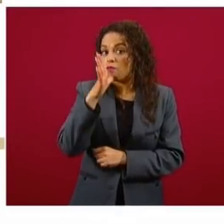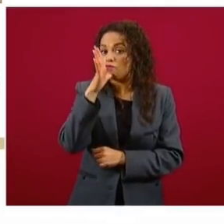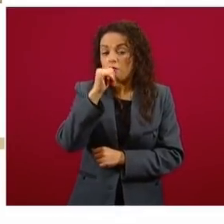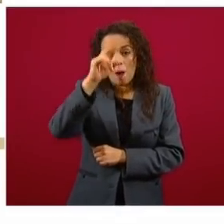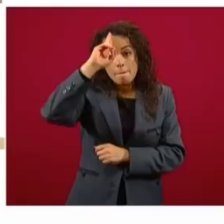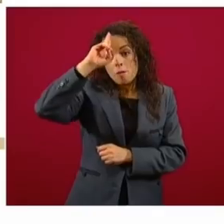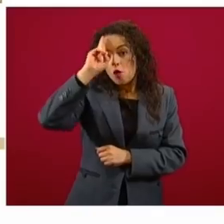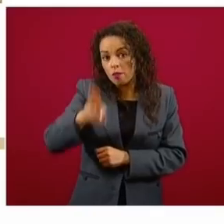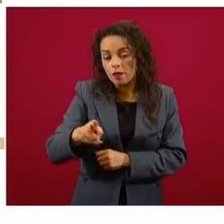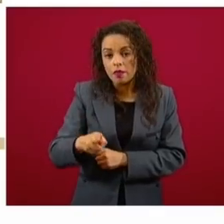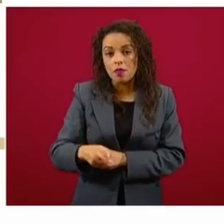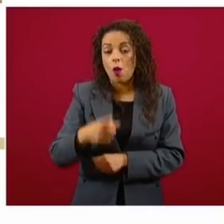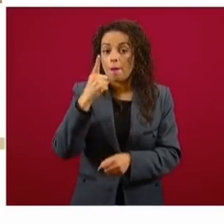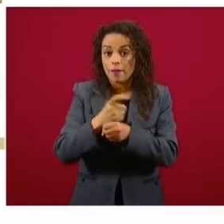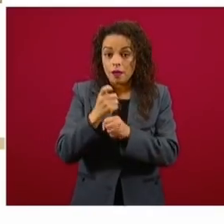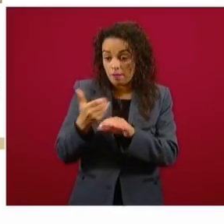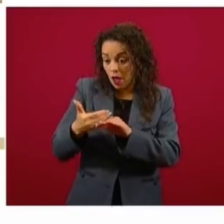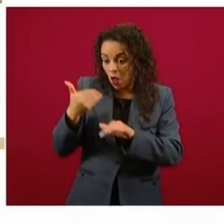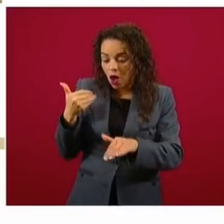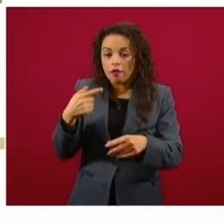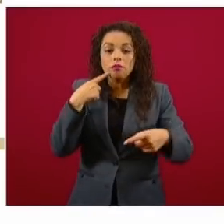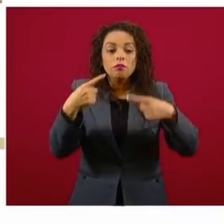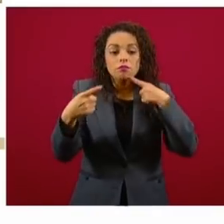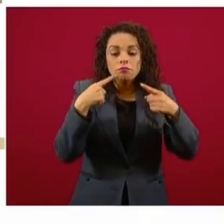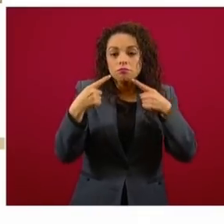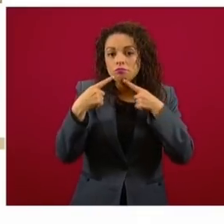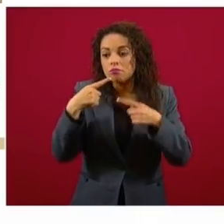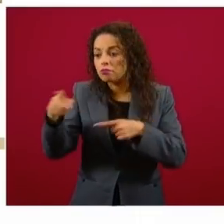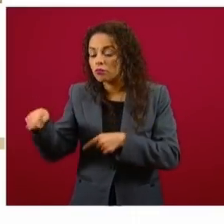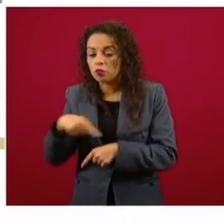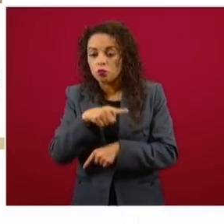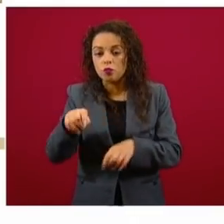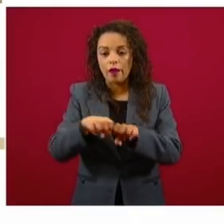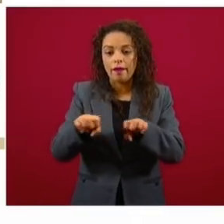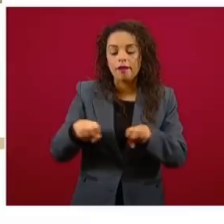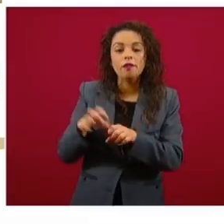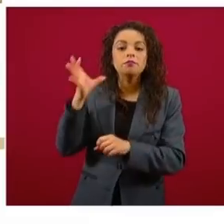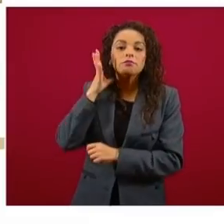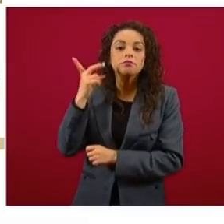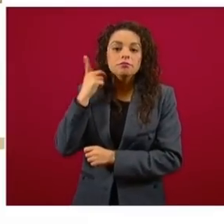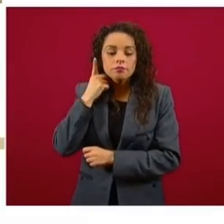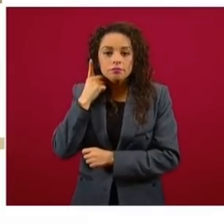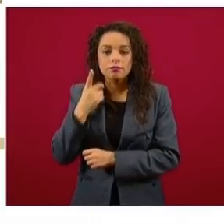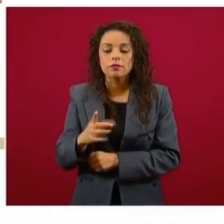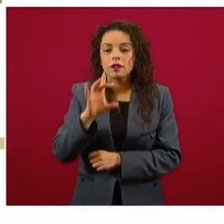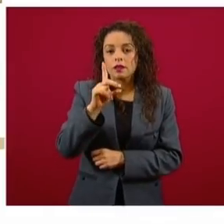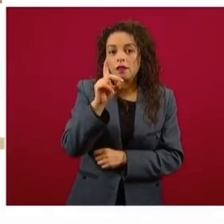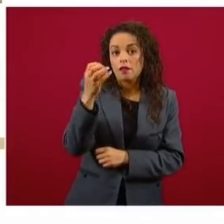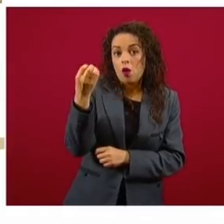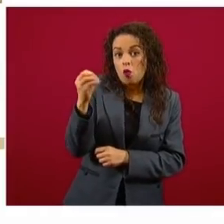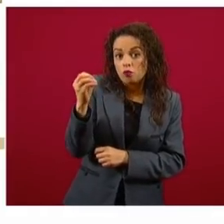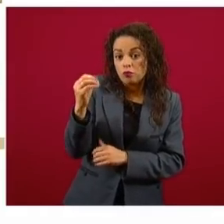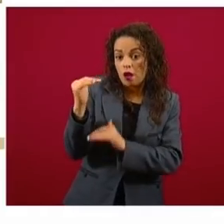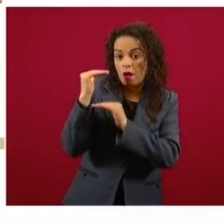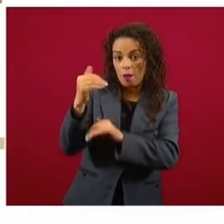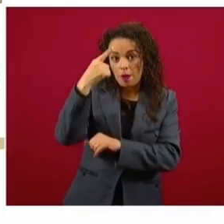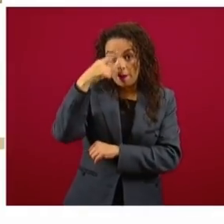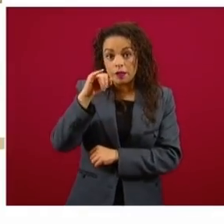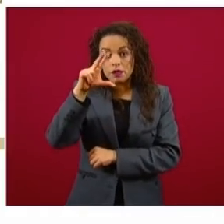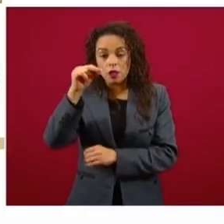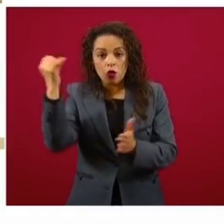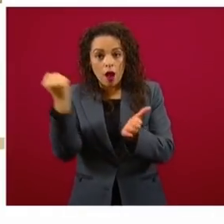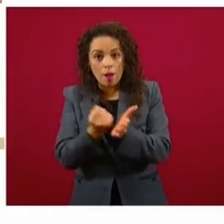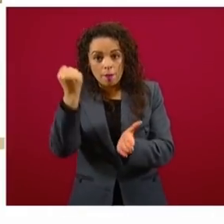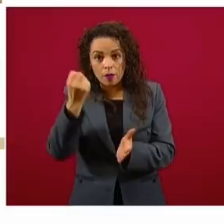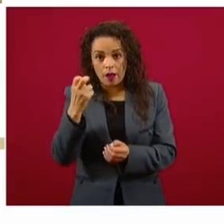se discute la ley de ingresos en la Cámara de Diputados y tienen hasta el 20 de octubre para aprobarlo. En ese momento la ley de ingresos